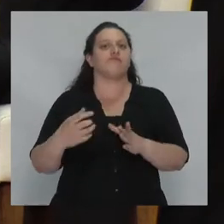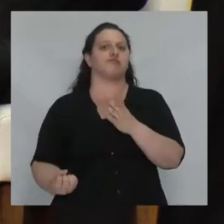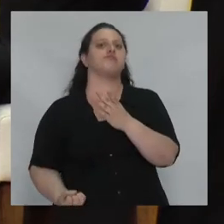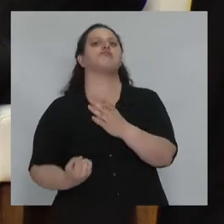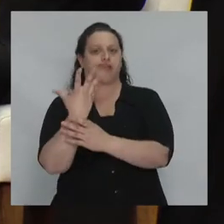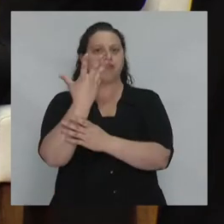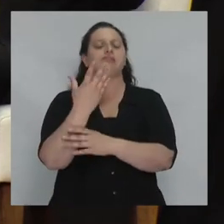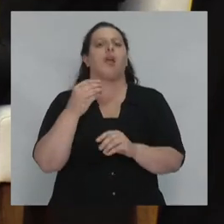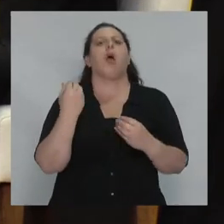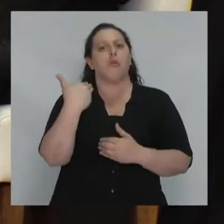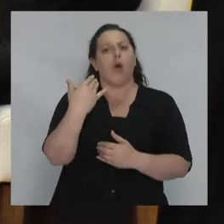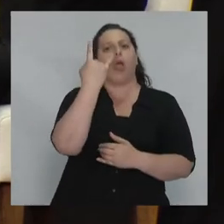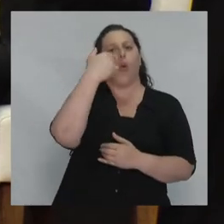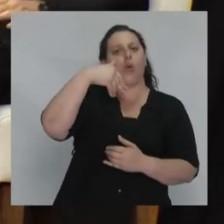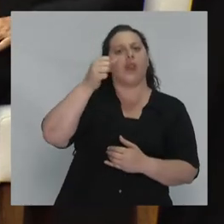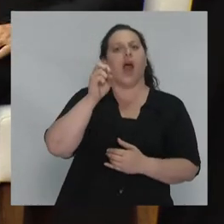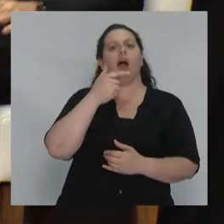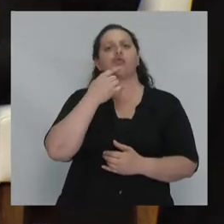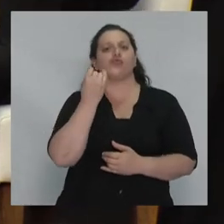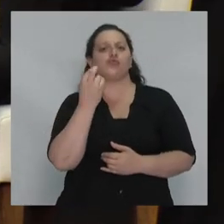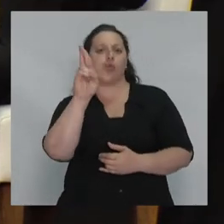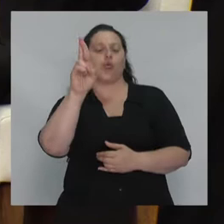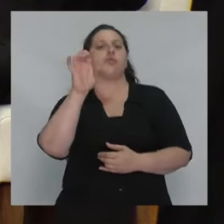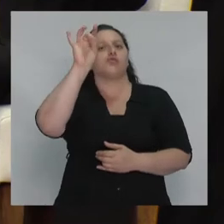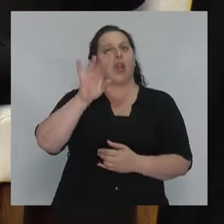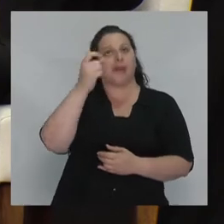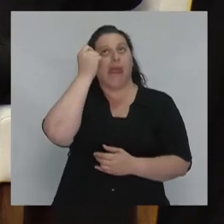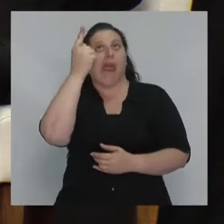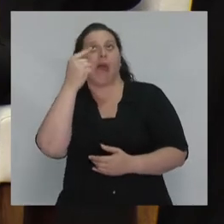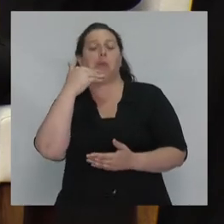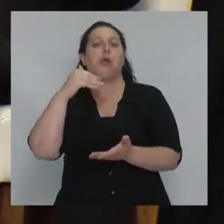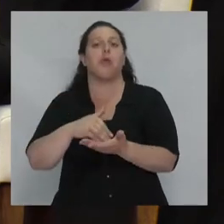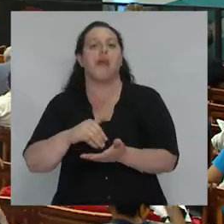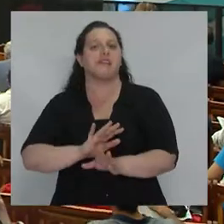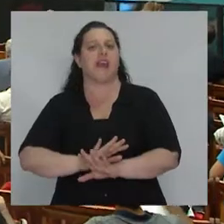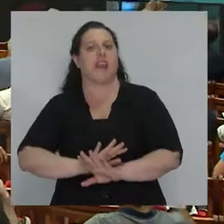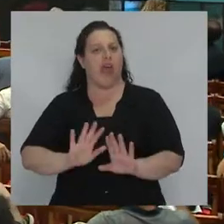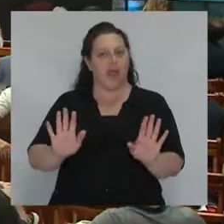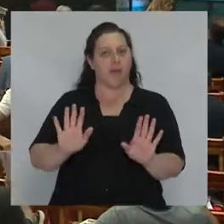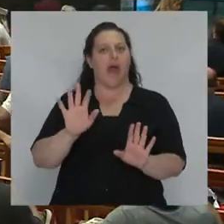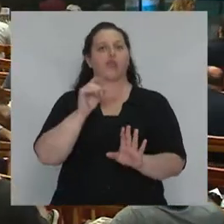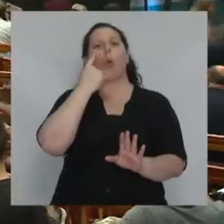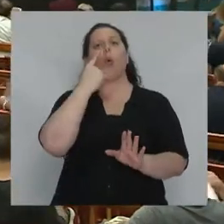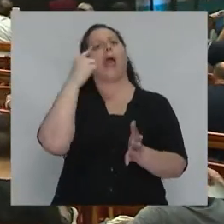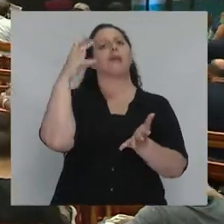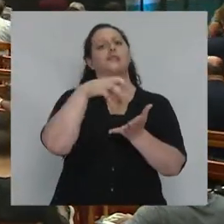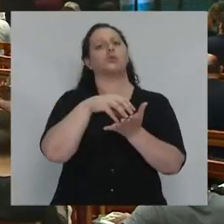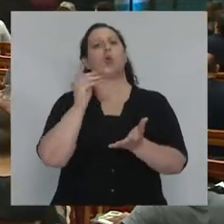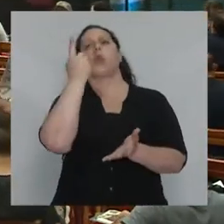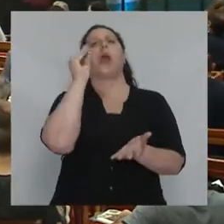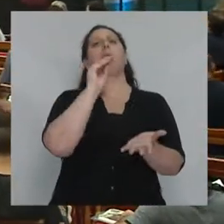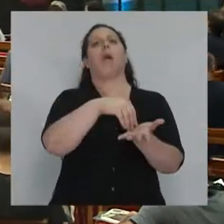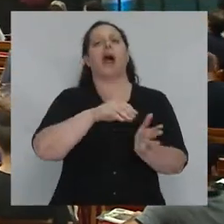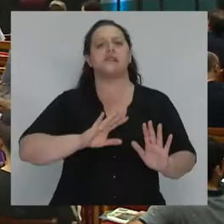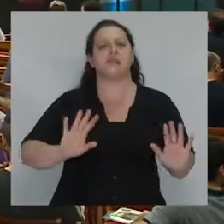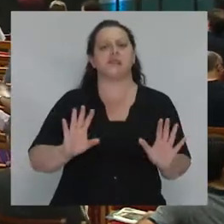transformado solo en una promesa, solo en una institución más de las tantas que